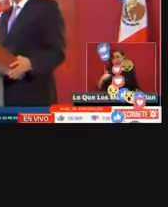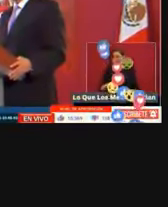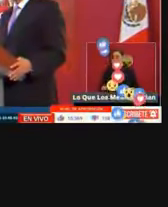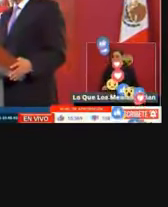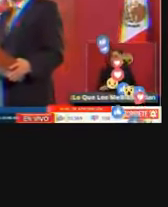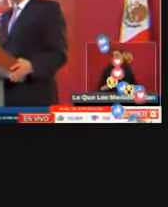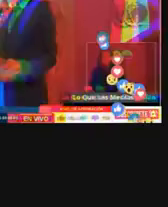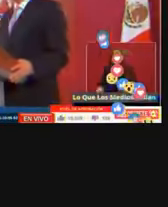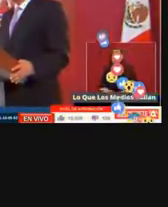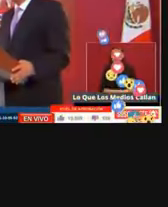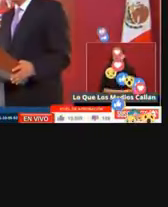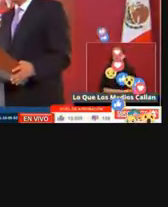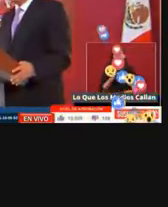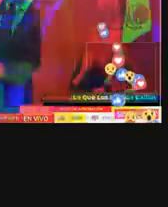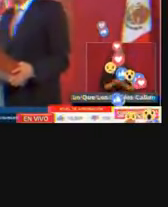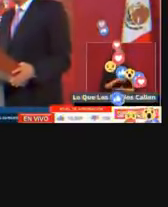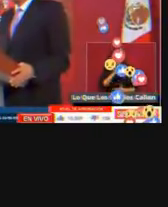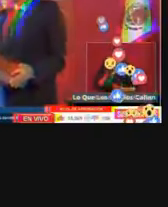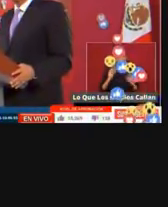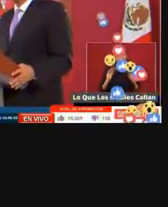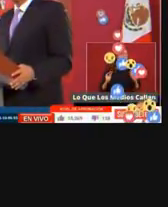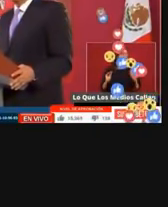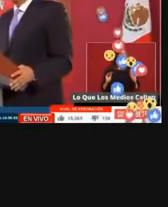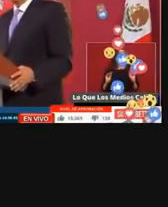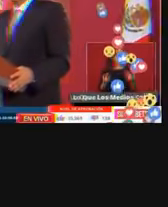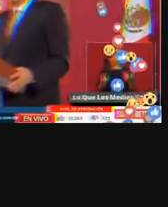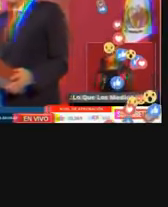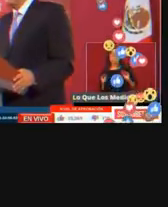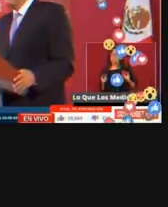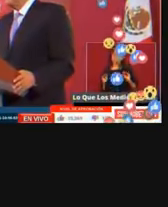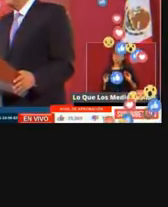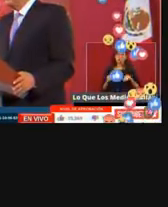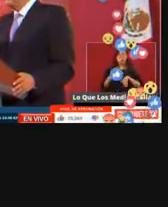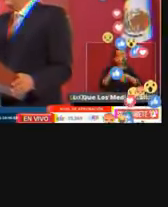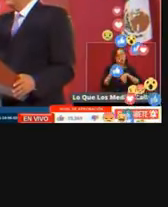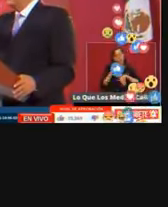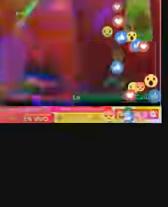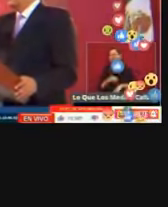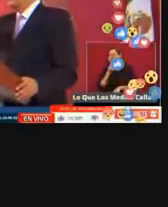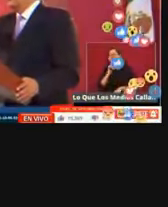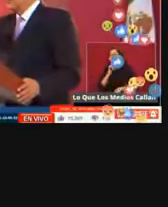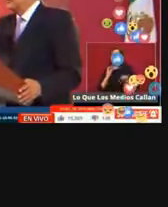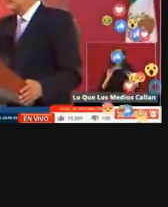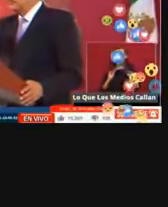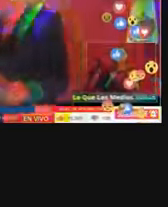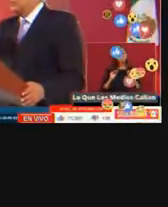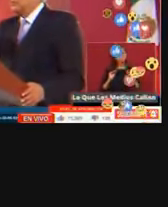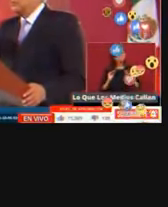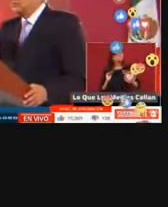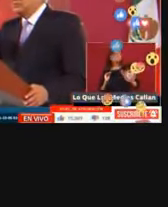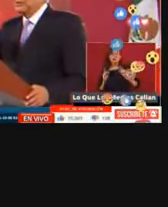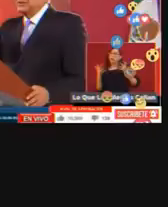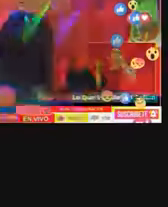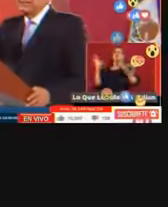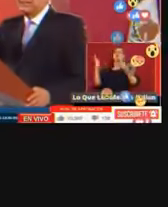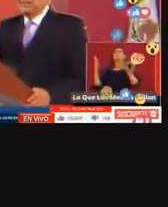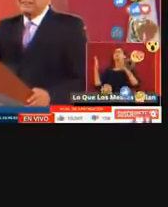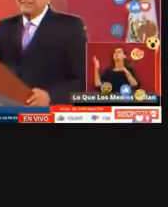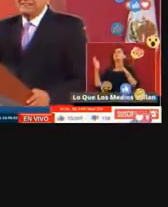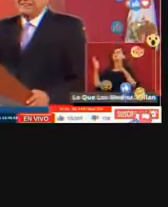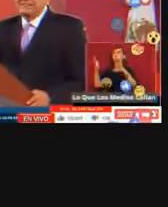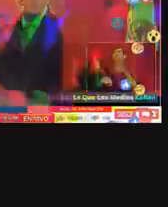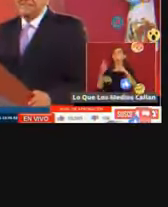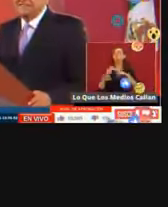¿Seremos nosotros los que callamos? ¿O no? ¿O los que le damos incienso a la banda? Unos cuantos. Bueno, pues